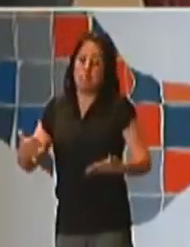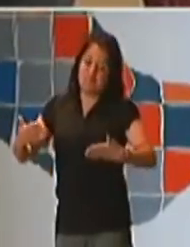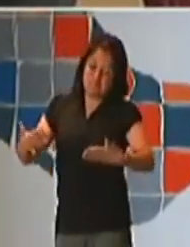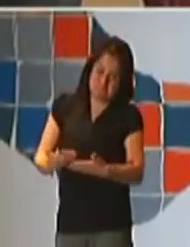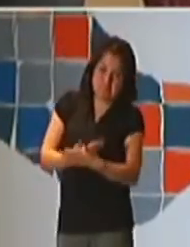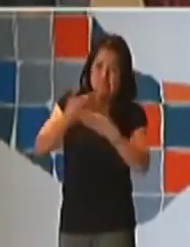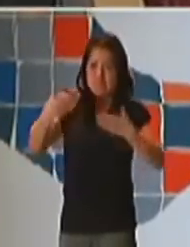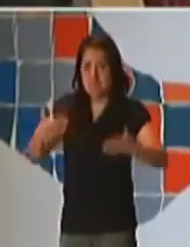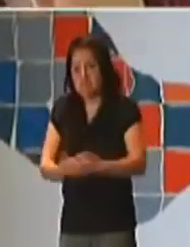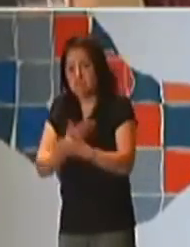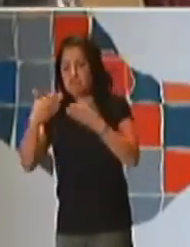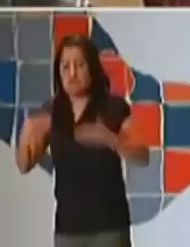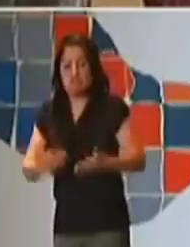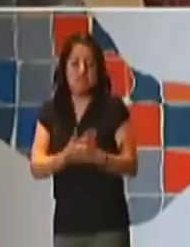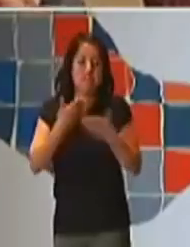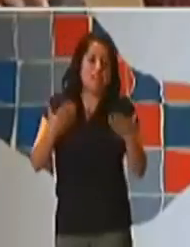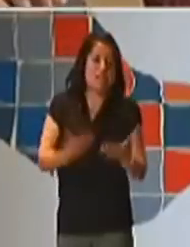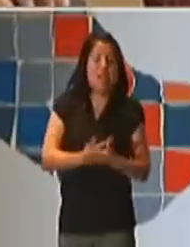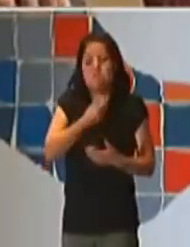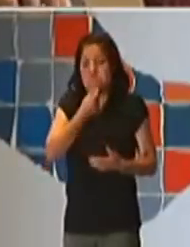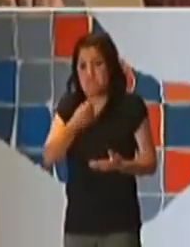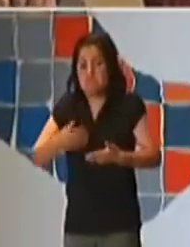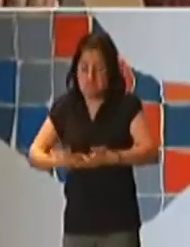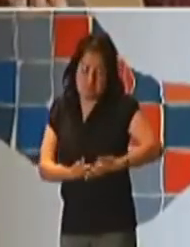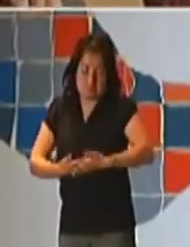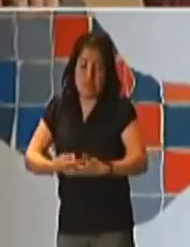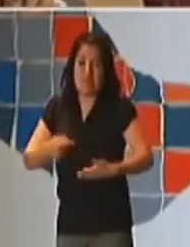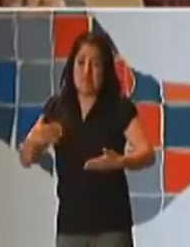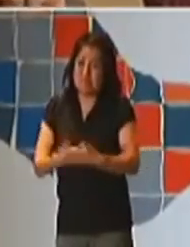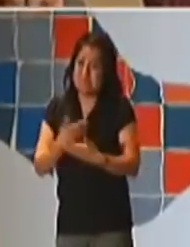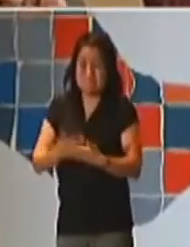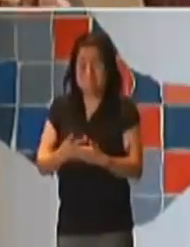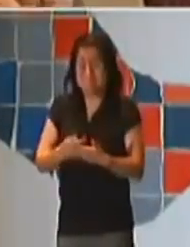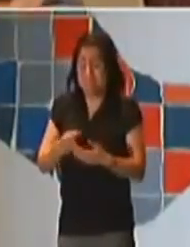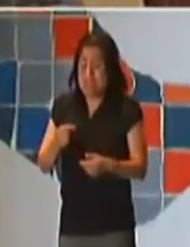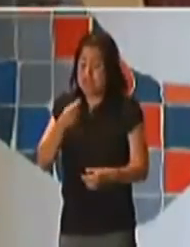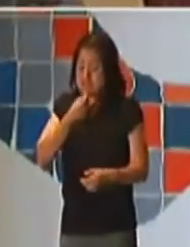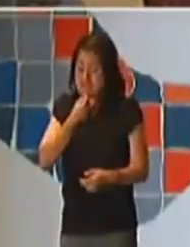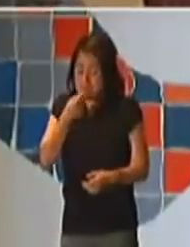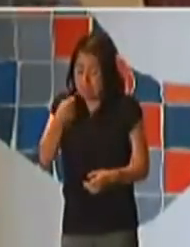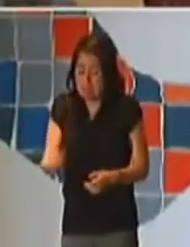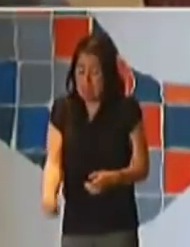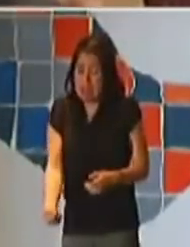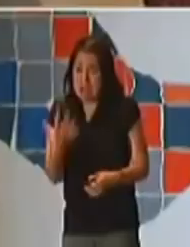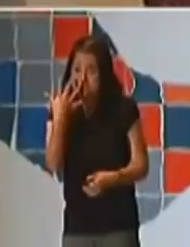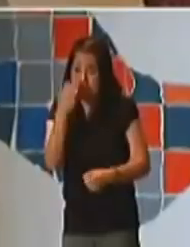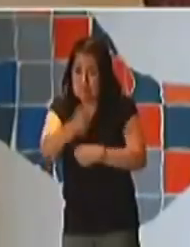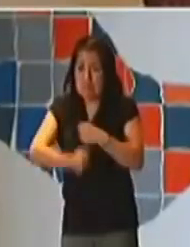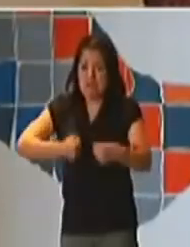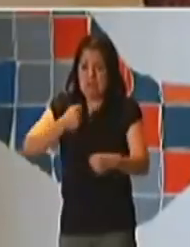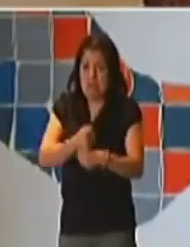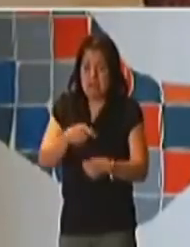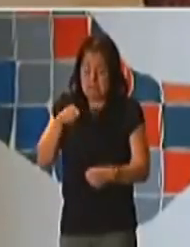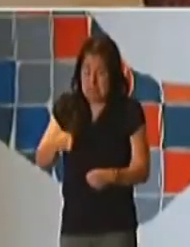segundos muere un niño que no ha llegado vivo a los 5 años de edad una